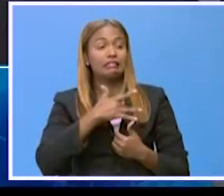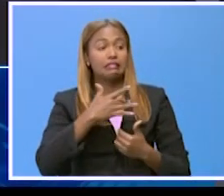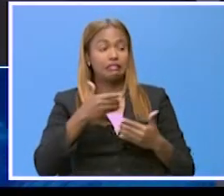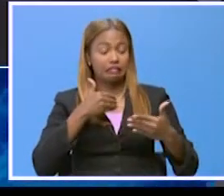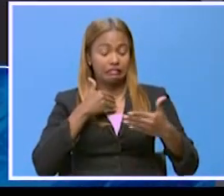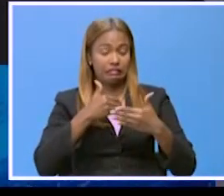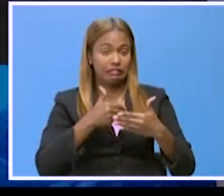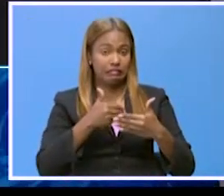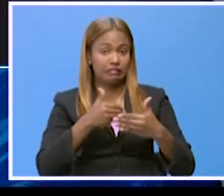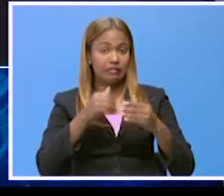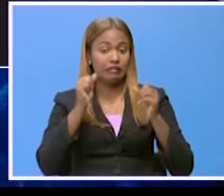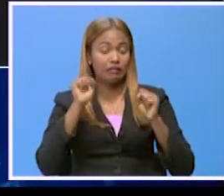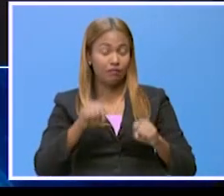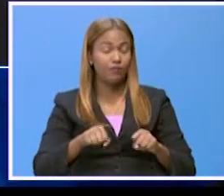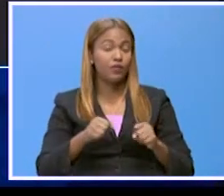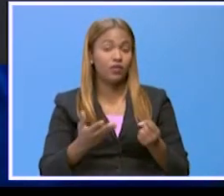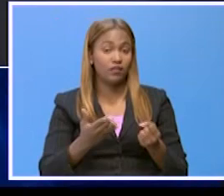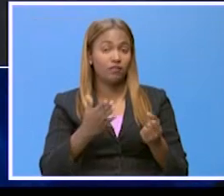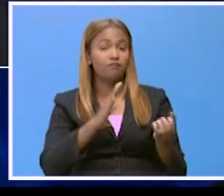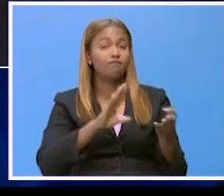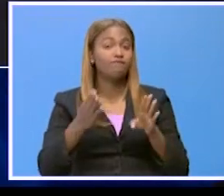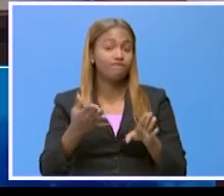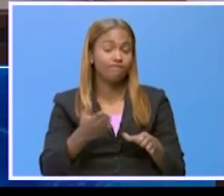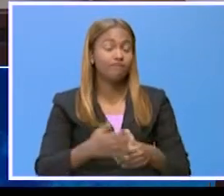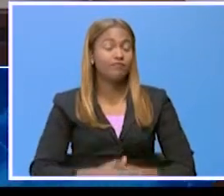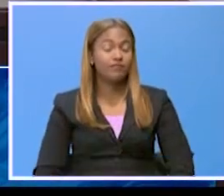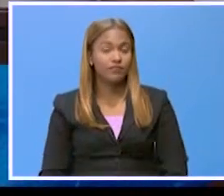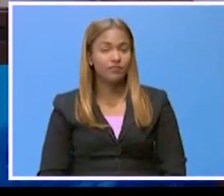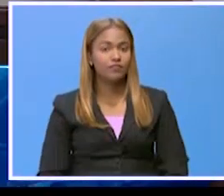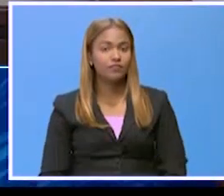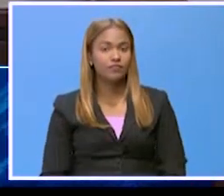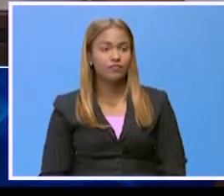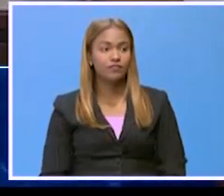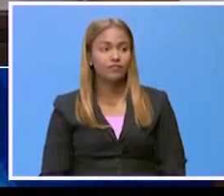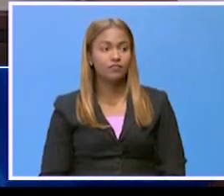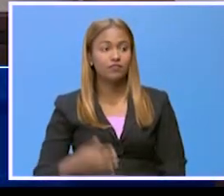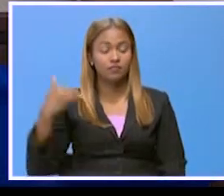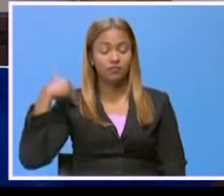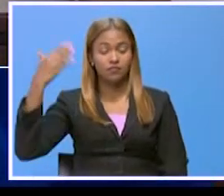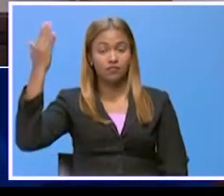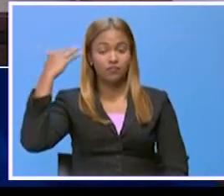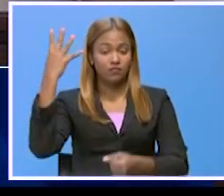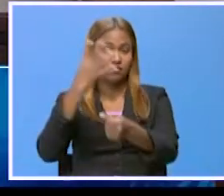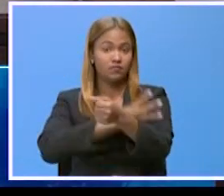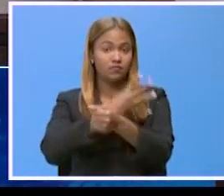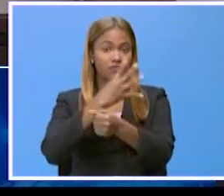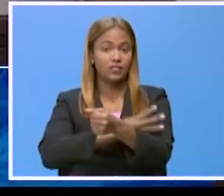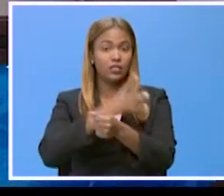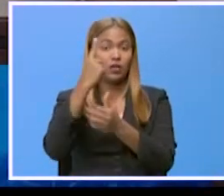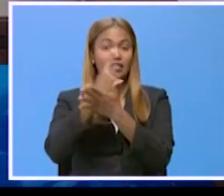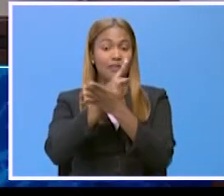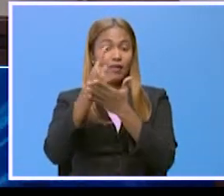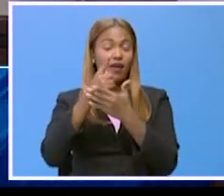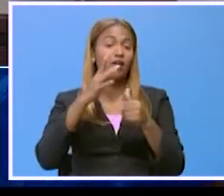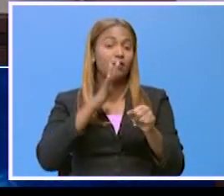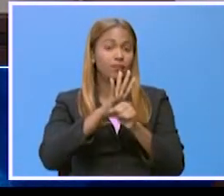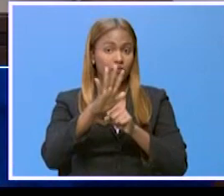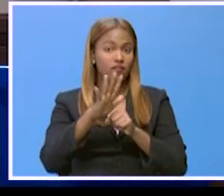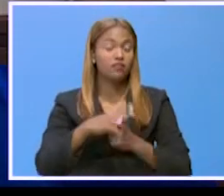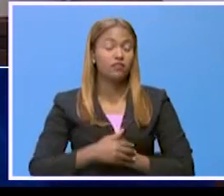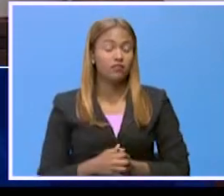de perder el combate contra el hobbit que fue ingresado durante una semana completa